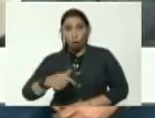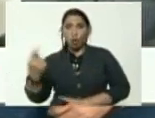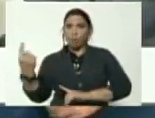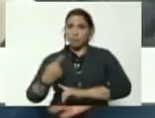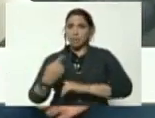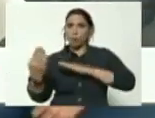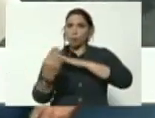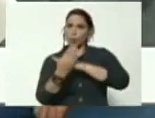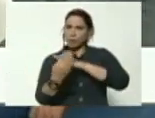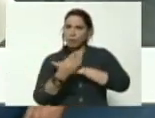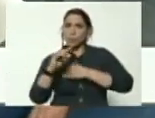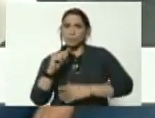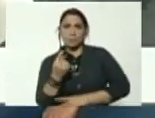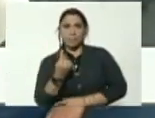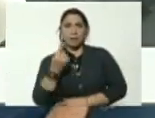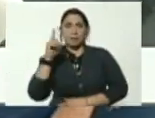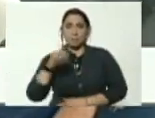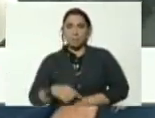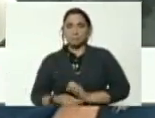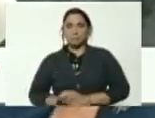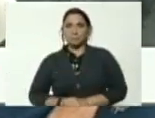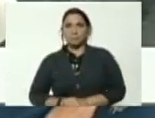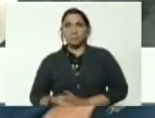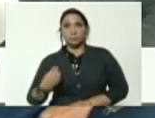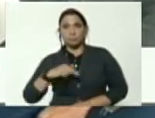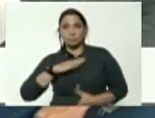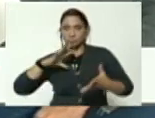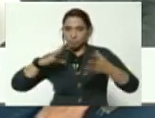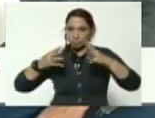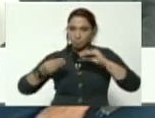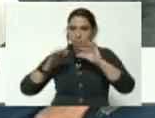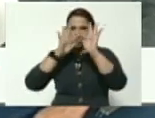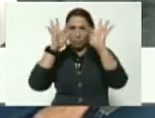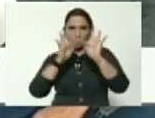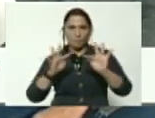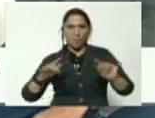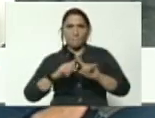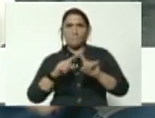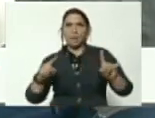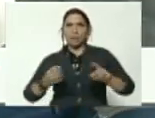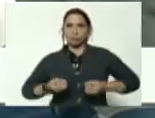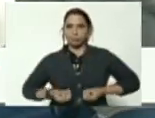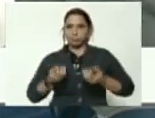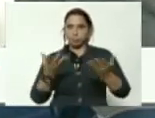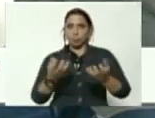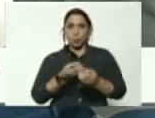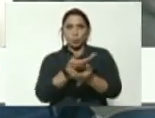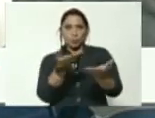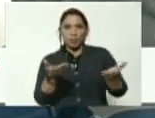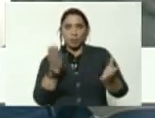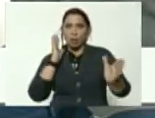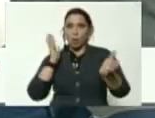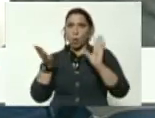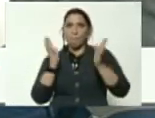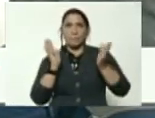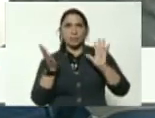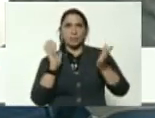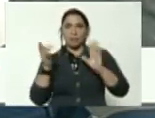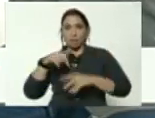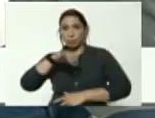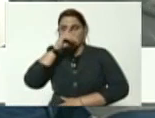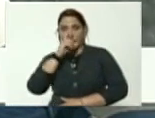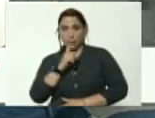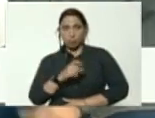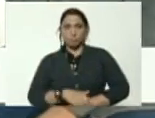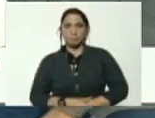cuidarnos principalmente y por eso hemos adoptado esta forma para llevarles a ustedes el conversatorio. Este año,